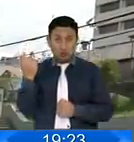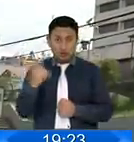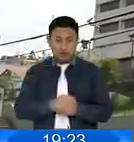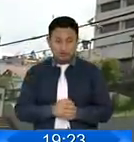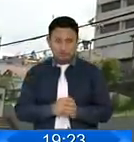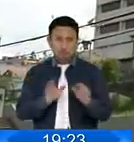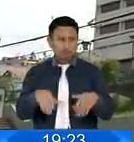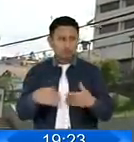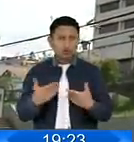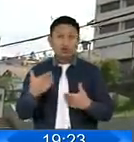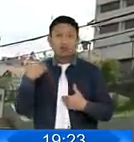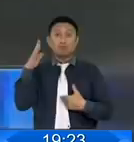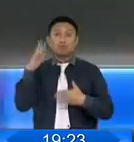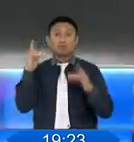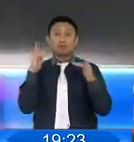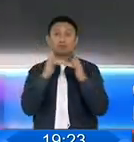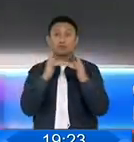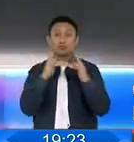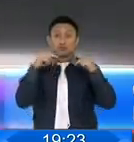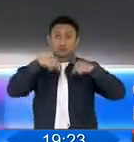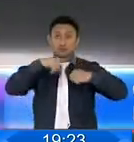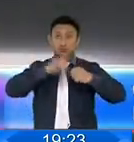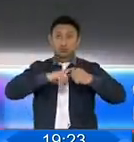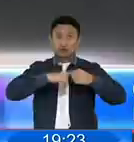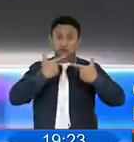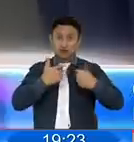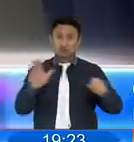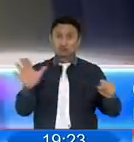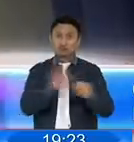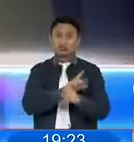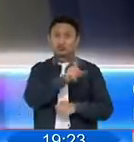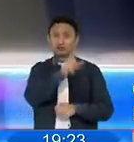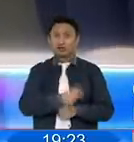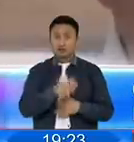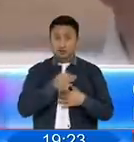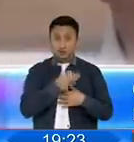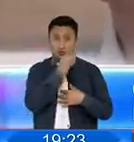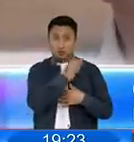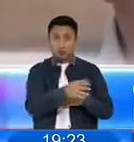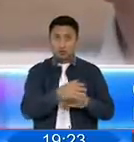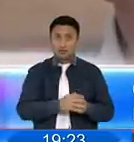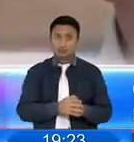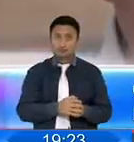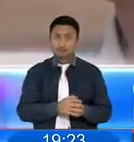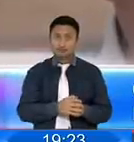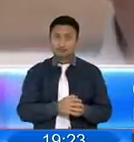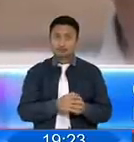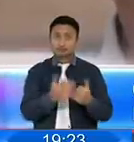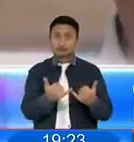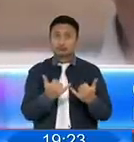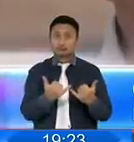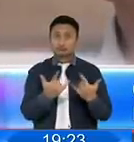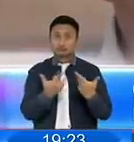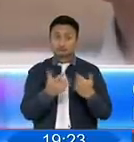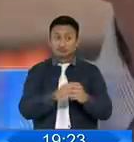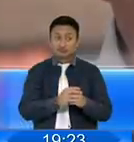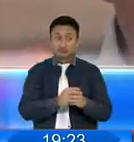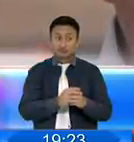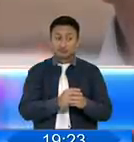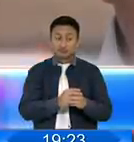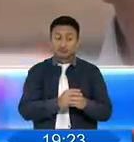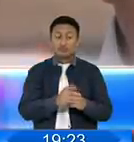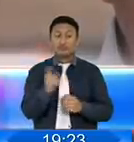camas en la ciudad capital están ocupadas con pacientes con COVID. Actualmente estamos en el pico de demanda de camas